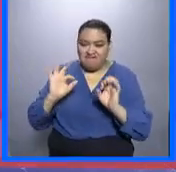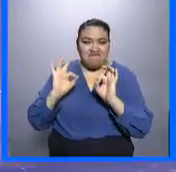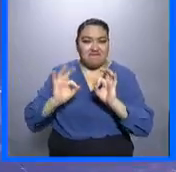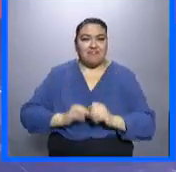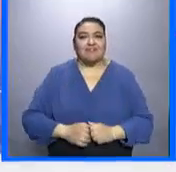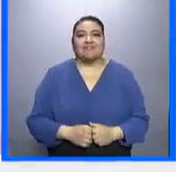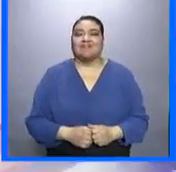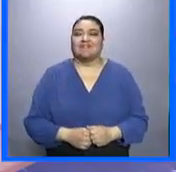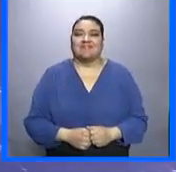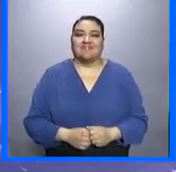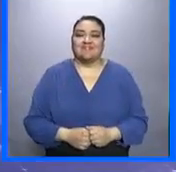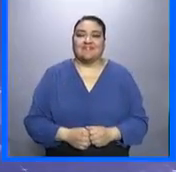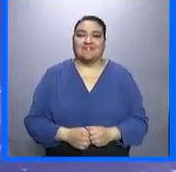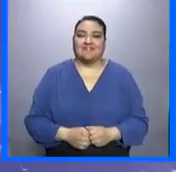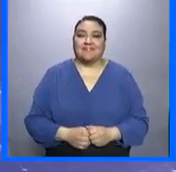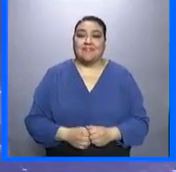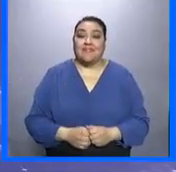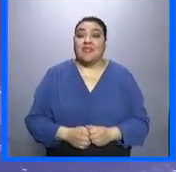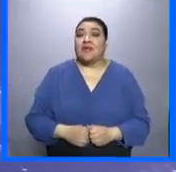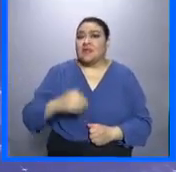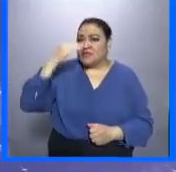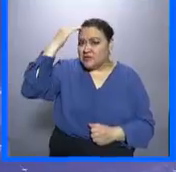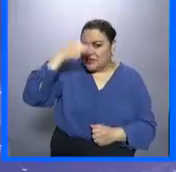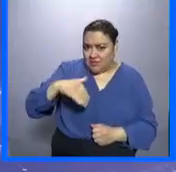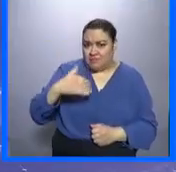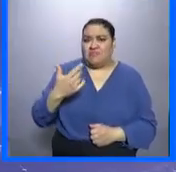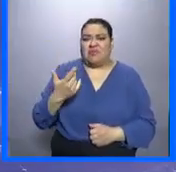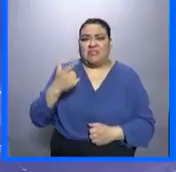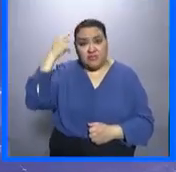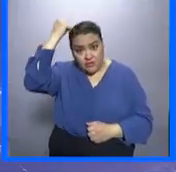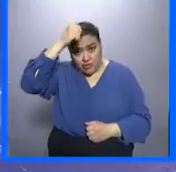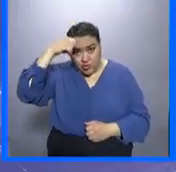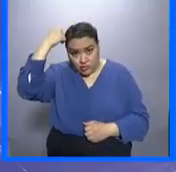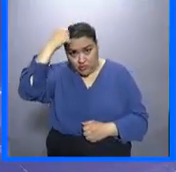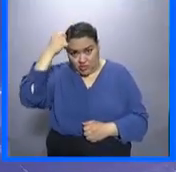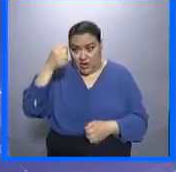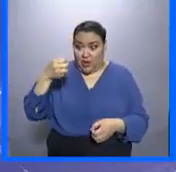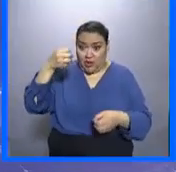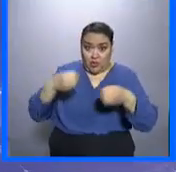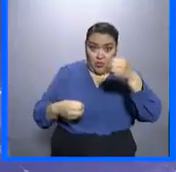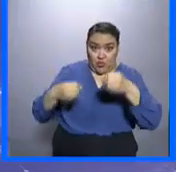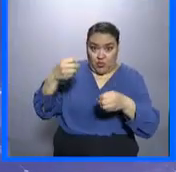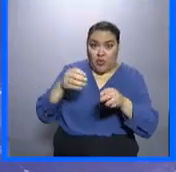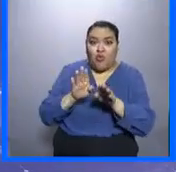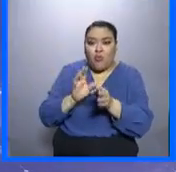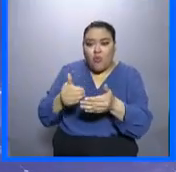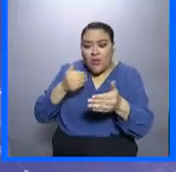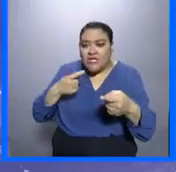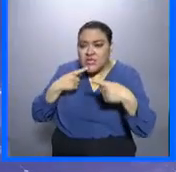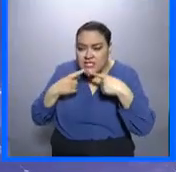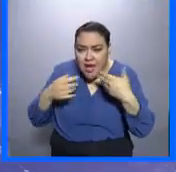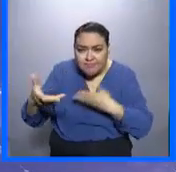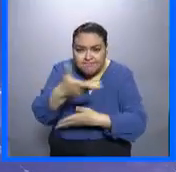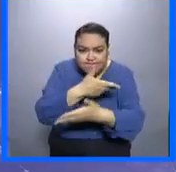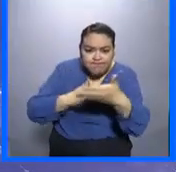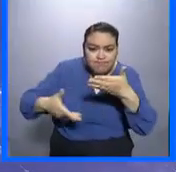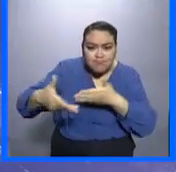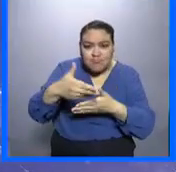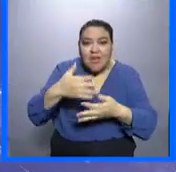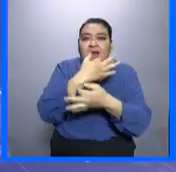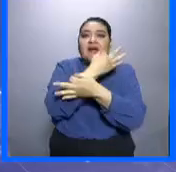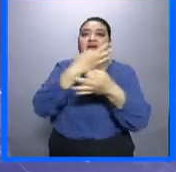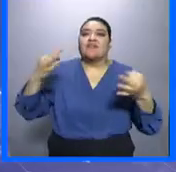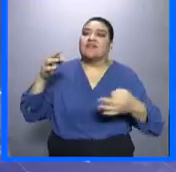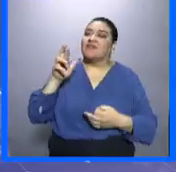indígenas. La construcción de la nueva teoría jurídica partirá de la reflexión y análisis, anticipó la